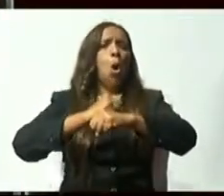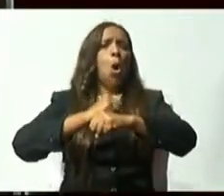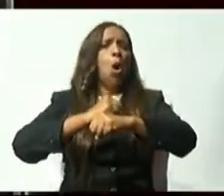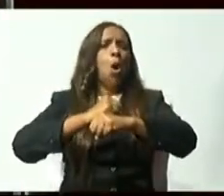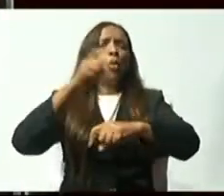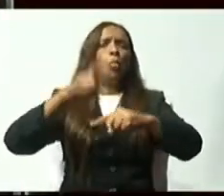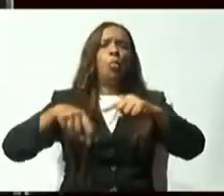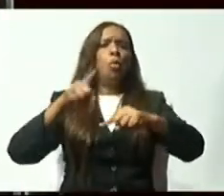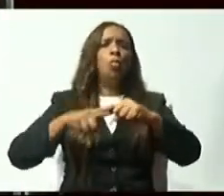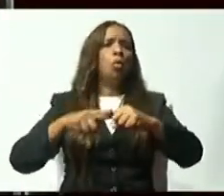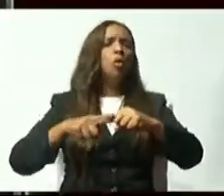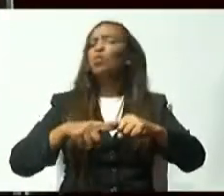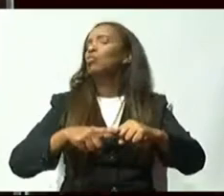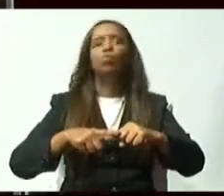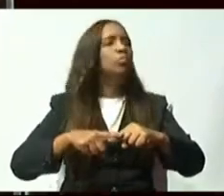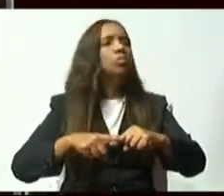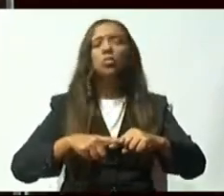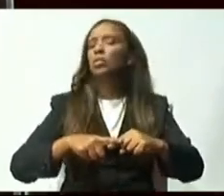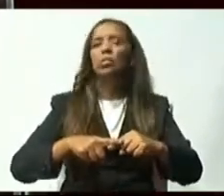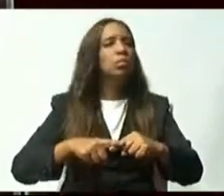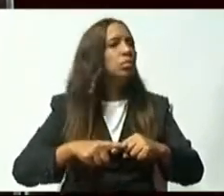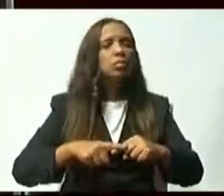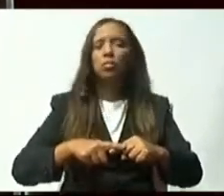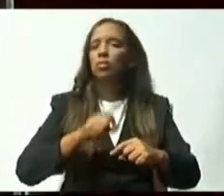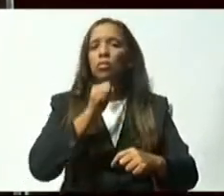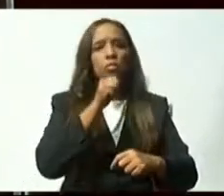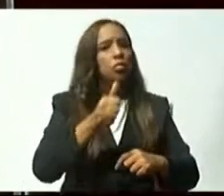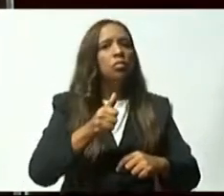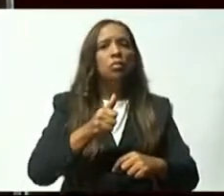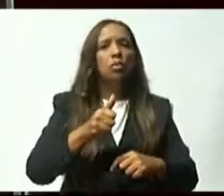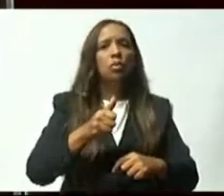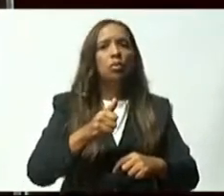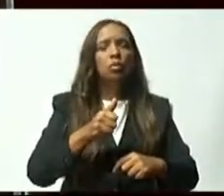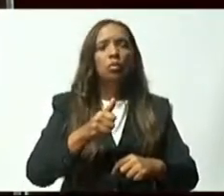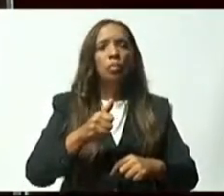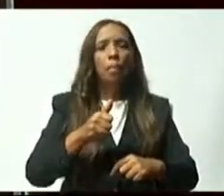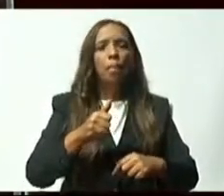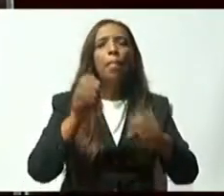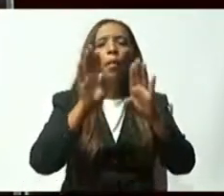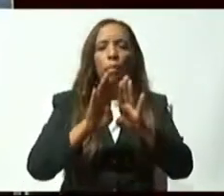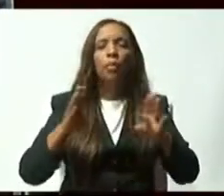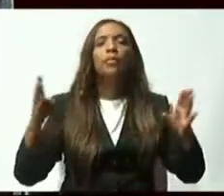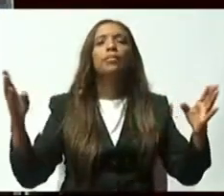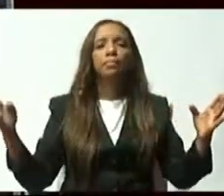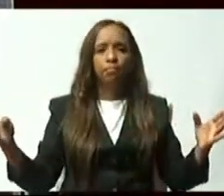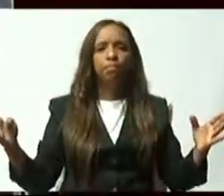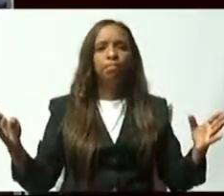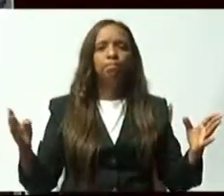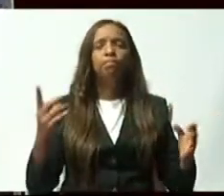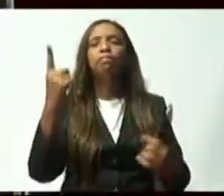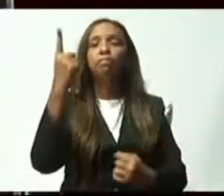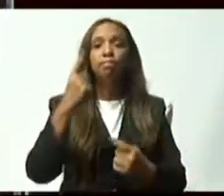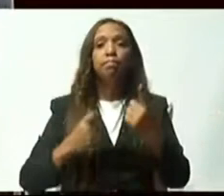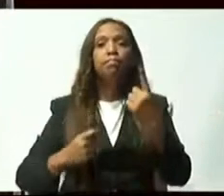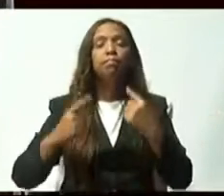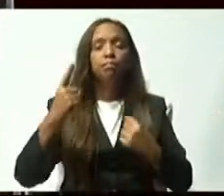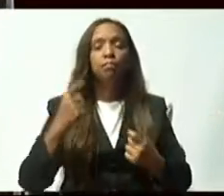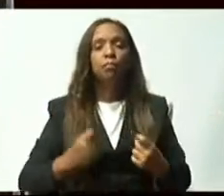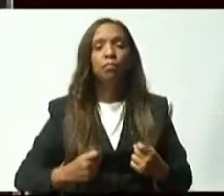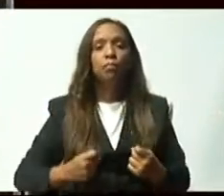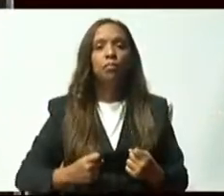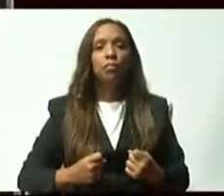Porque ya eso de inmunidad no existe. Aquí todos los legisladores tienen que estar conscientes y tienen que andar